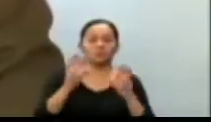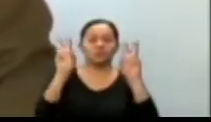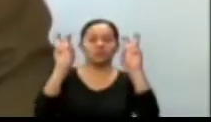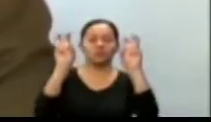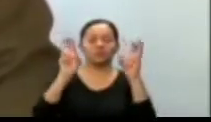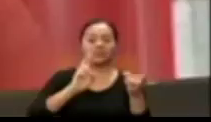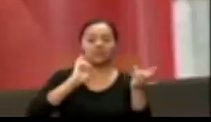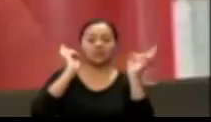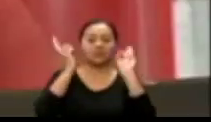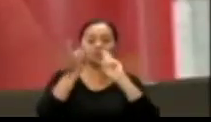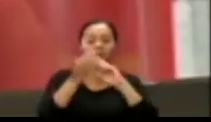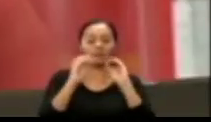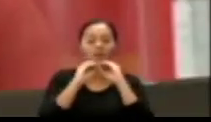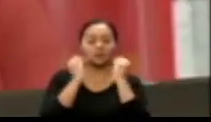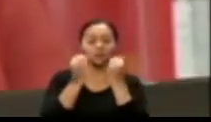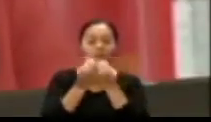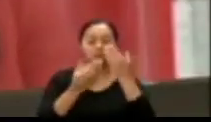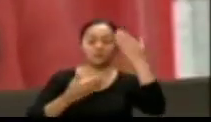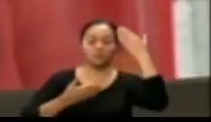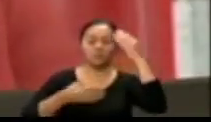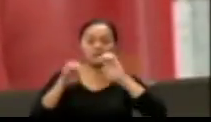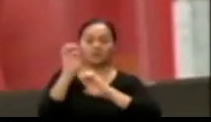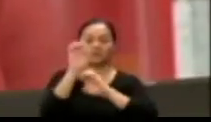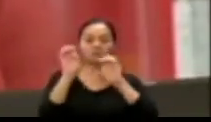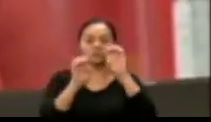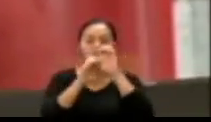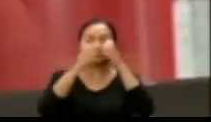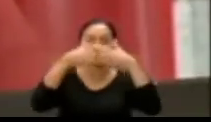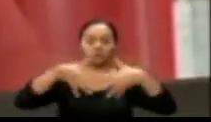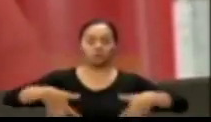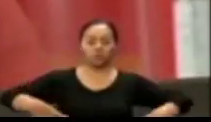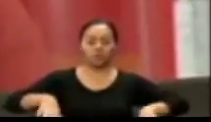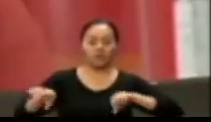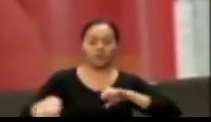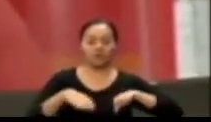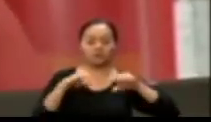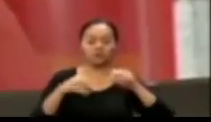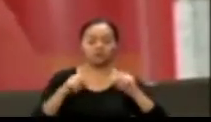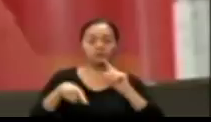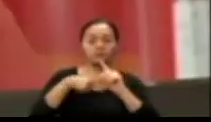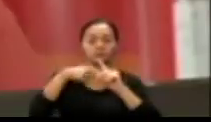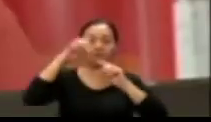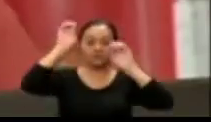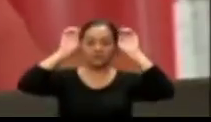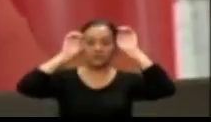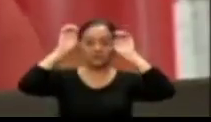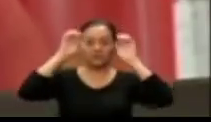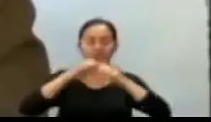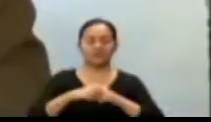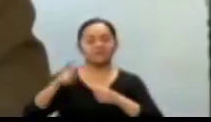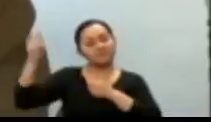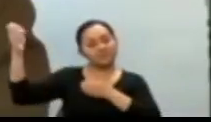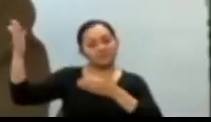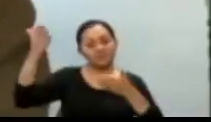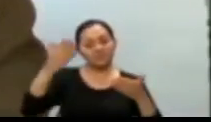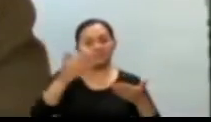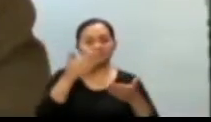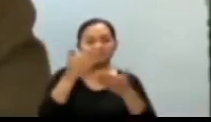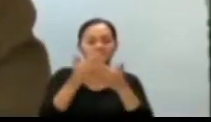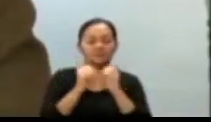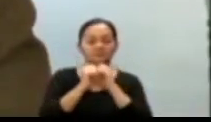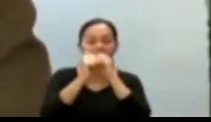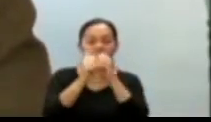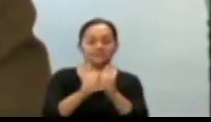tema renovar la organización política, estructura, acción y estrategia. Señor secretario, bienvenido, gracias por